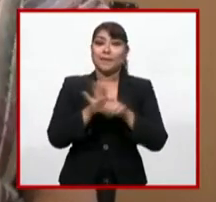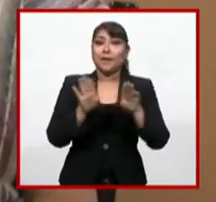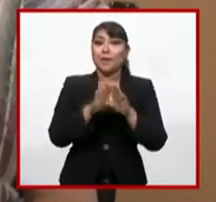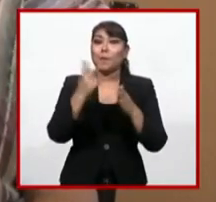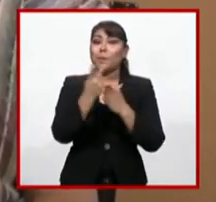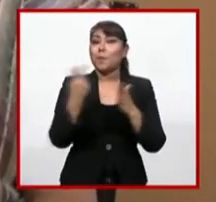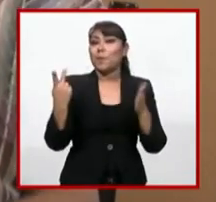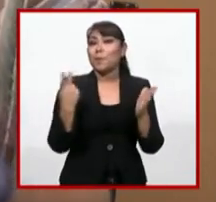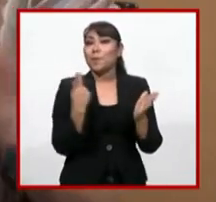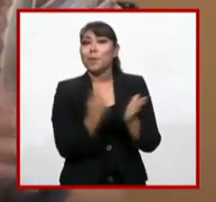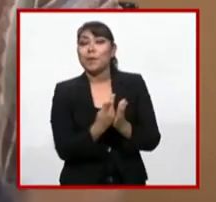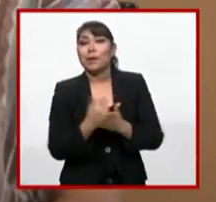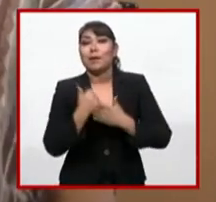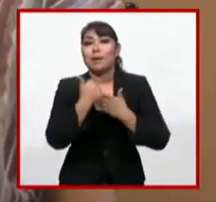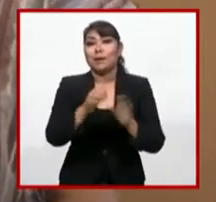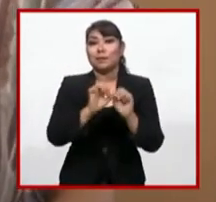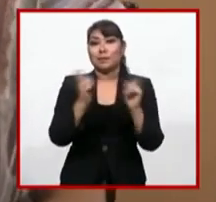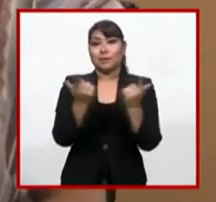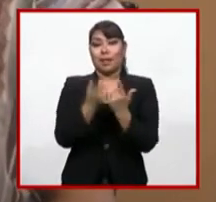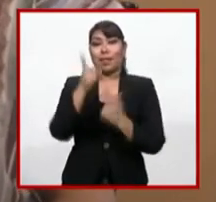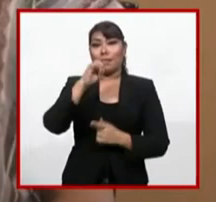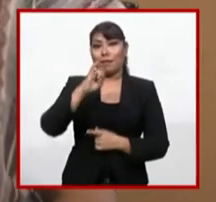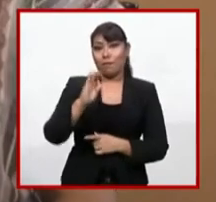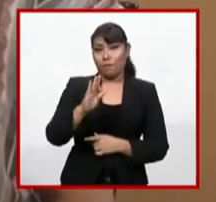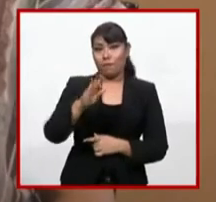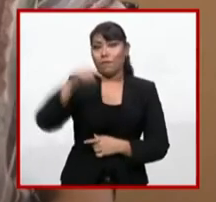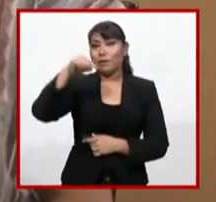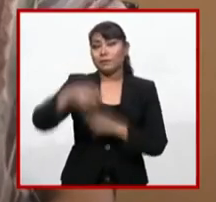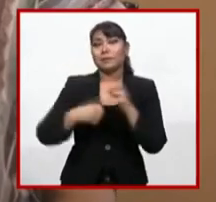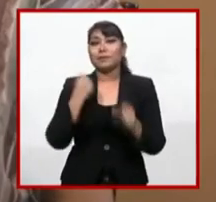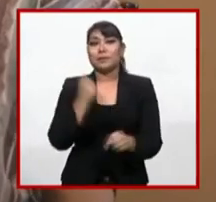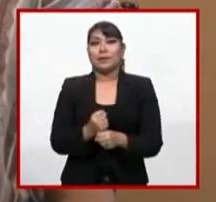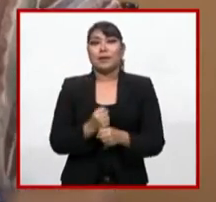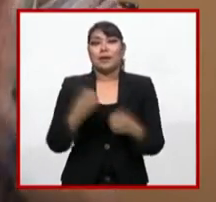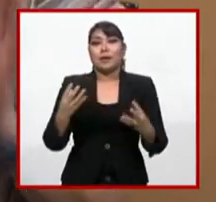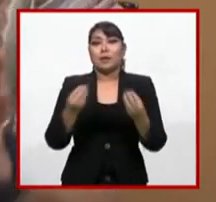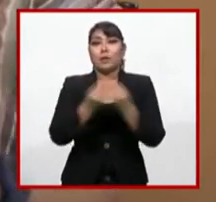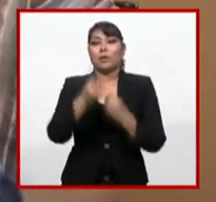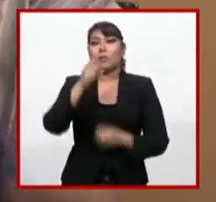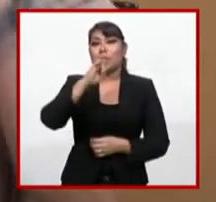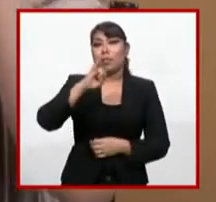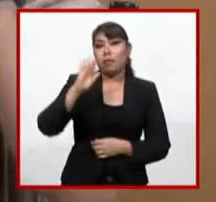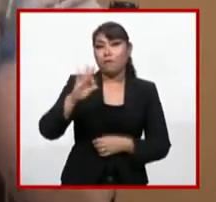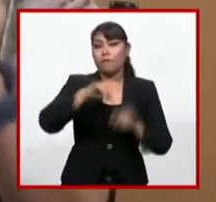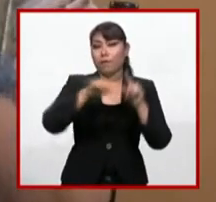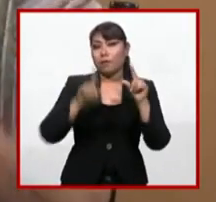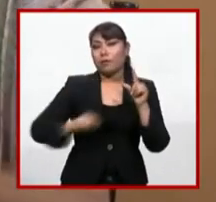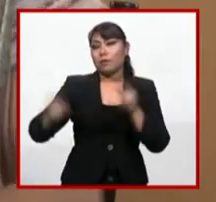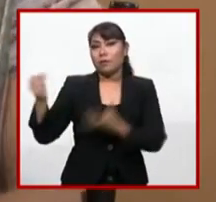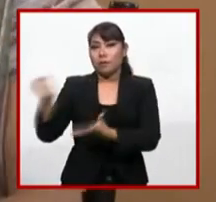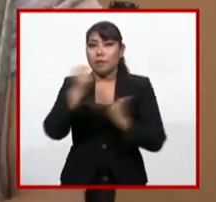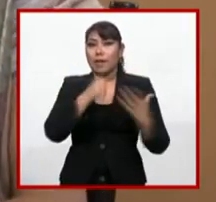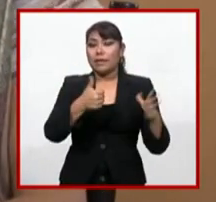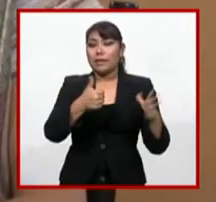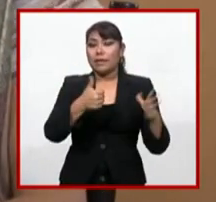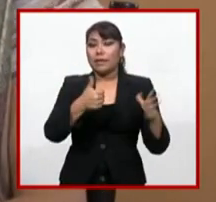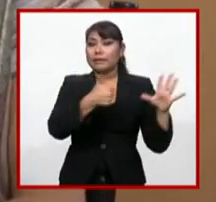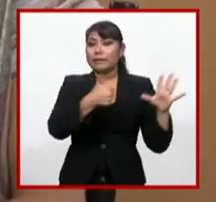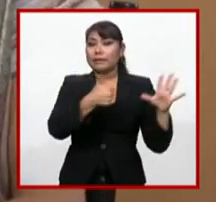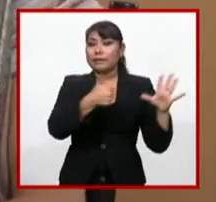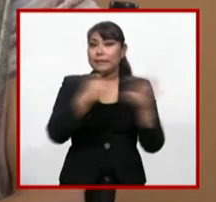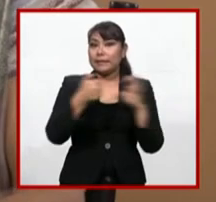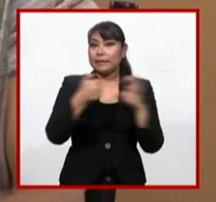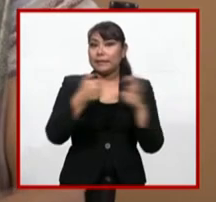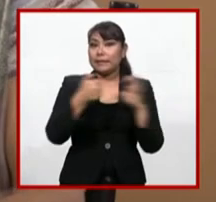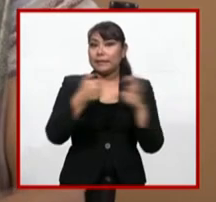programas en materia de asistencia social del DIF. Este año, junto con el DIF Nacional, invertimos 629 millones de